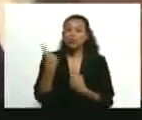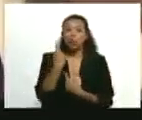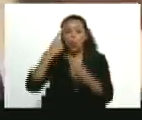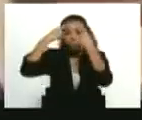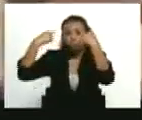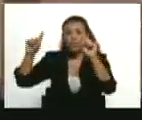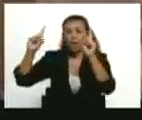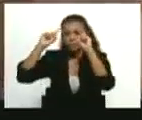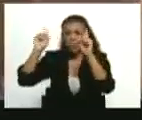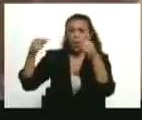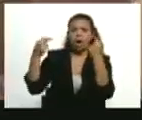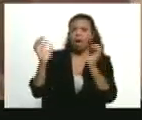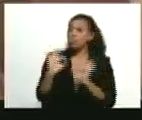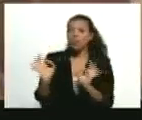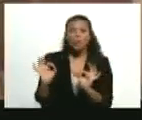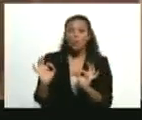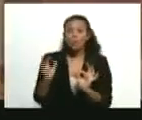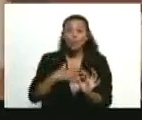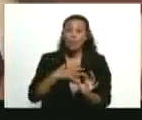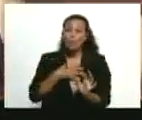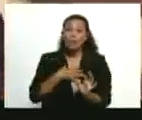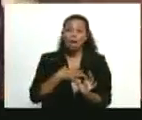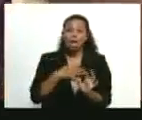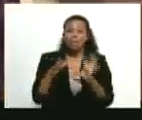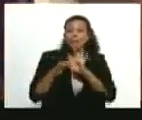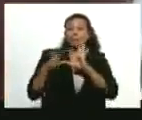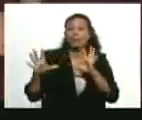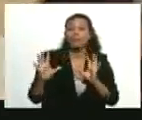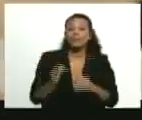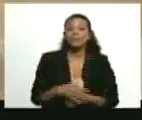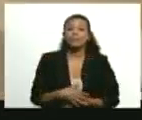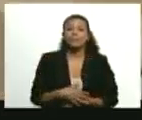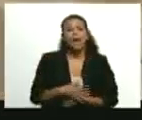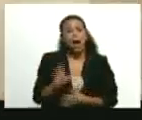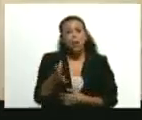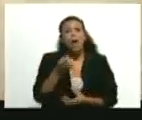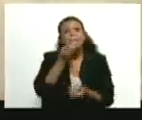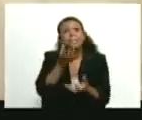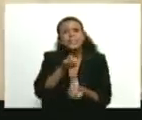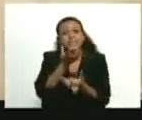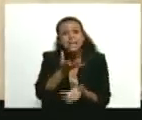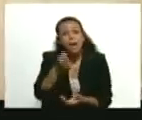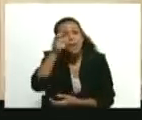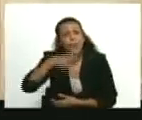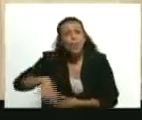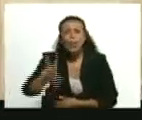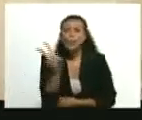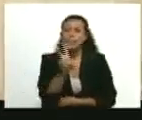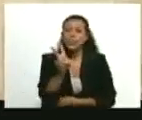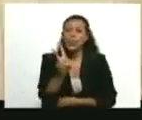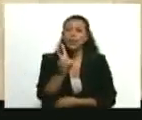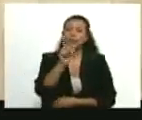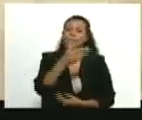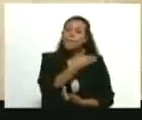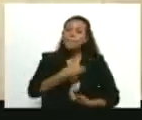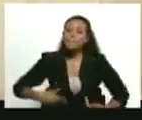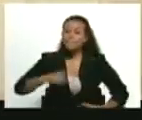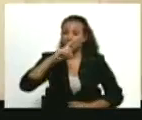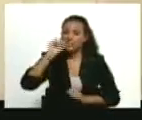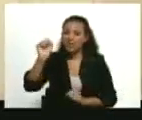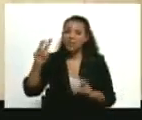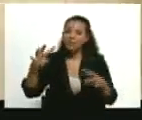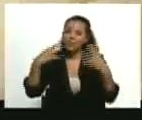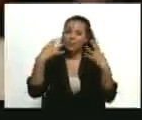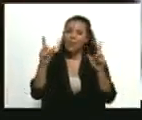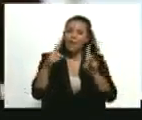quiera salirse de los dictámenes del neoliberalismo. Finalmente, tu mensaje para el pueblo venezolano y el presidente Nicolás Maduro, que nos ven por